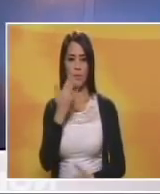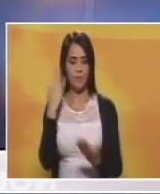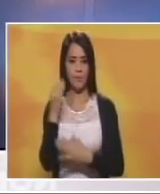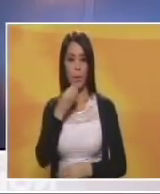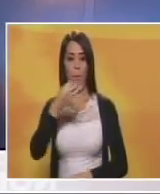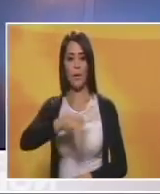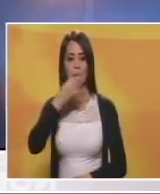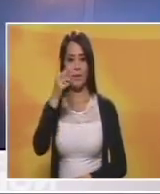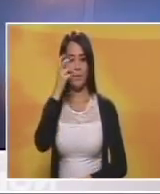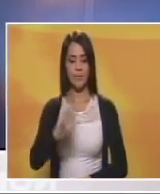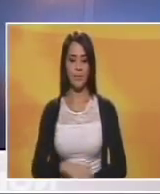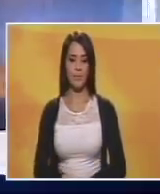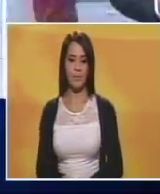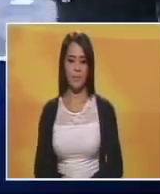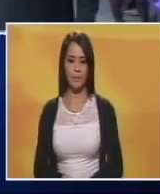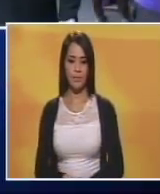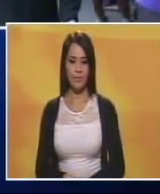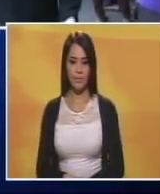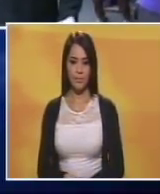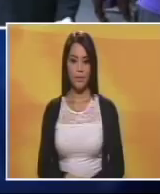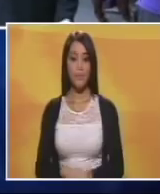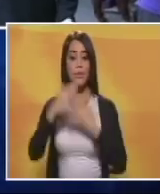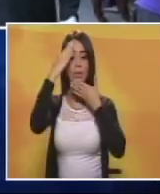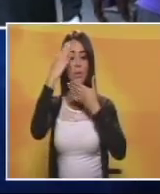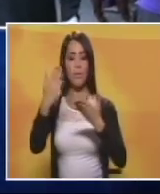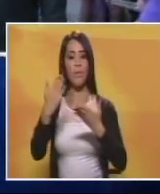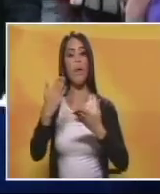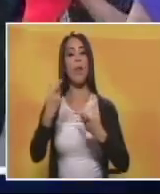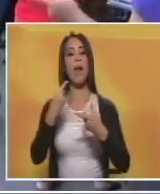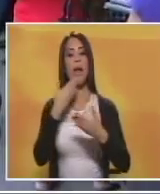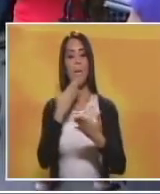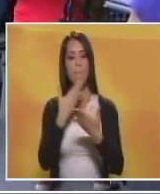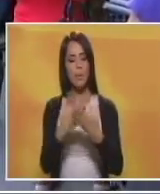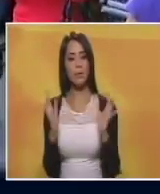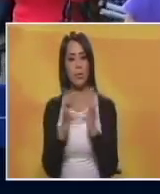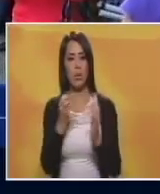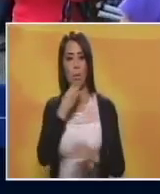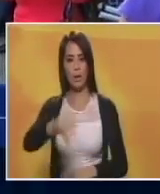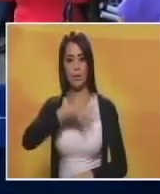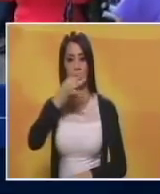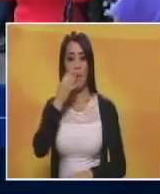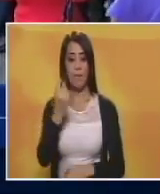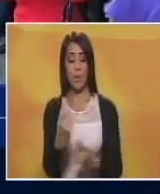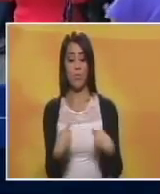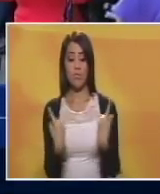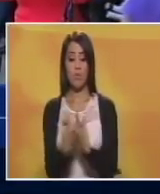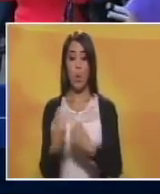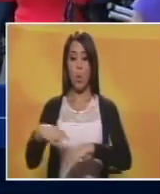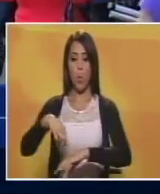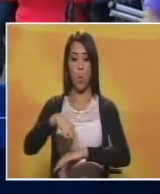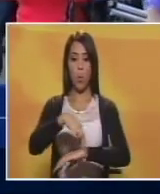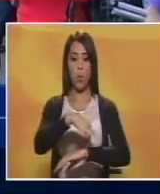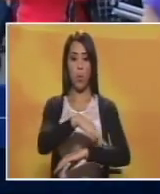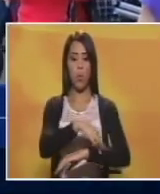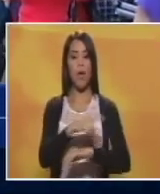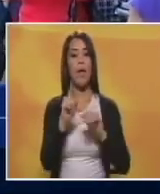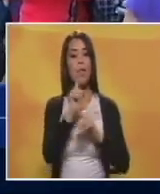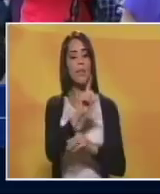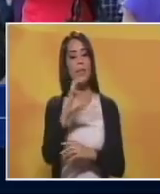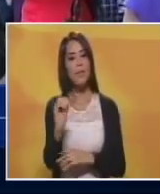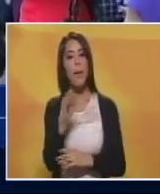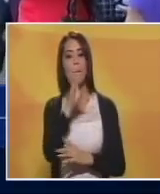buenas tardes, Santiago. Te escuchamos. Hola, muchísimas gracias, amigo. Buenas tardes. Hicimos un recorrido por lo menos 10